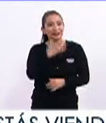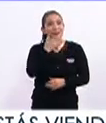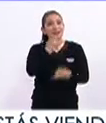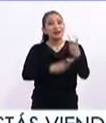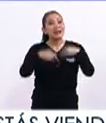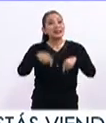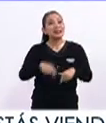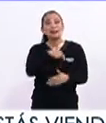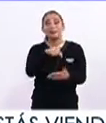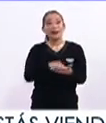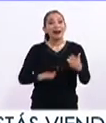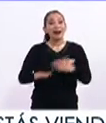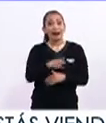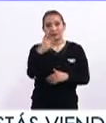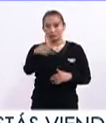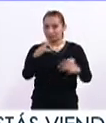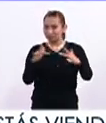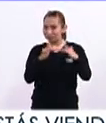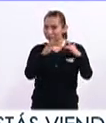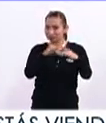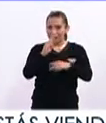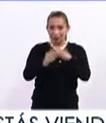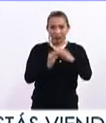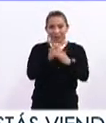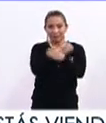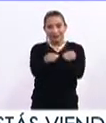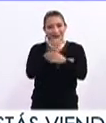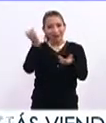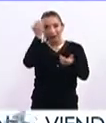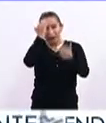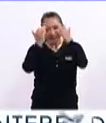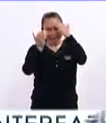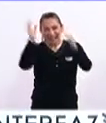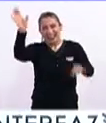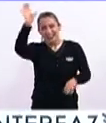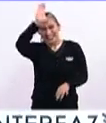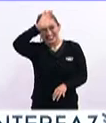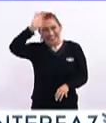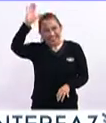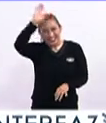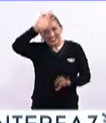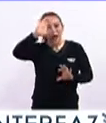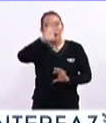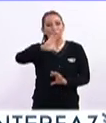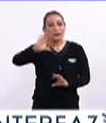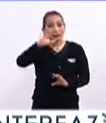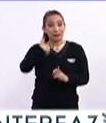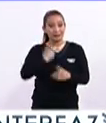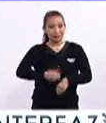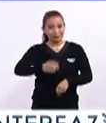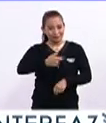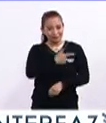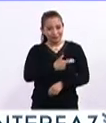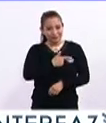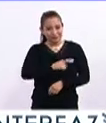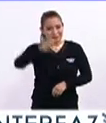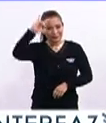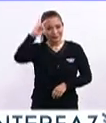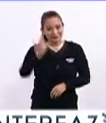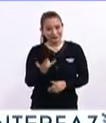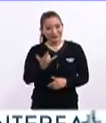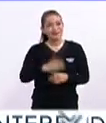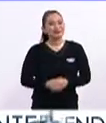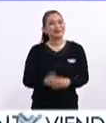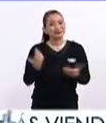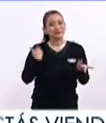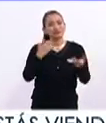la bienvenida a este programa que es su interfaz con el mundo de la educación, el conocimiento, la ciencia, la cultura. Y saludamos también con mucho gusto a Grisela